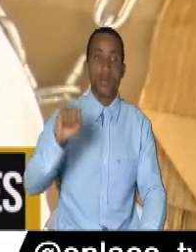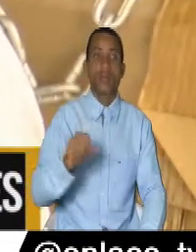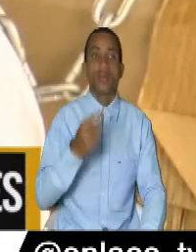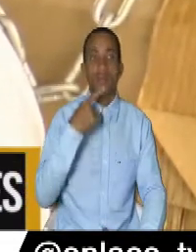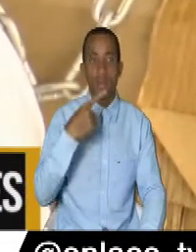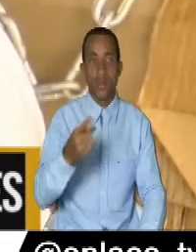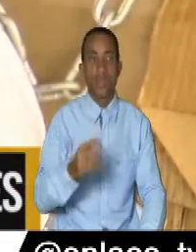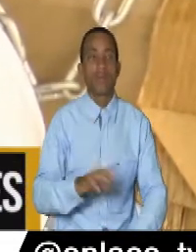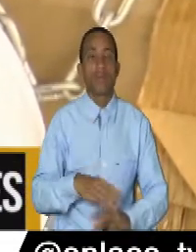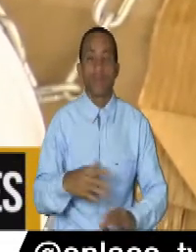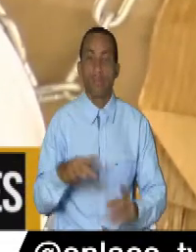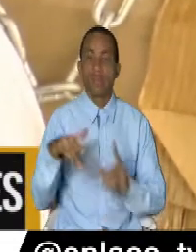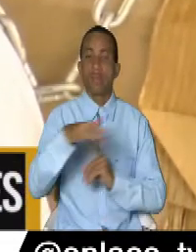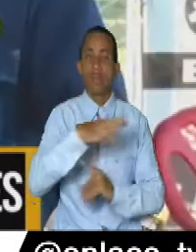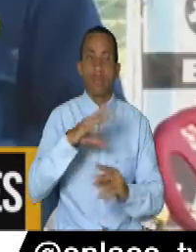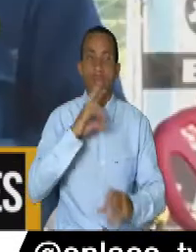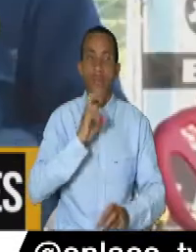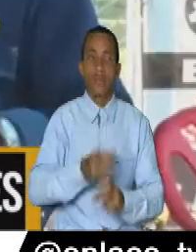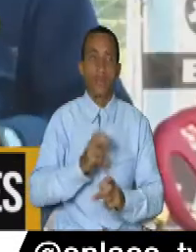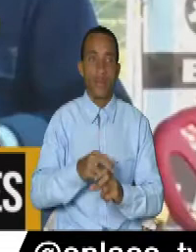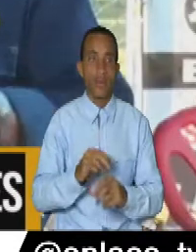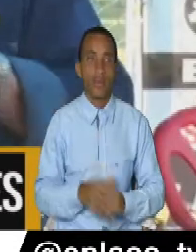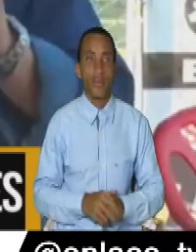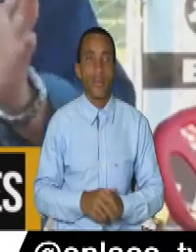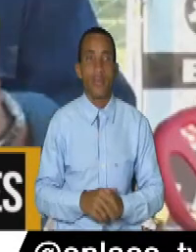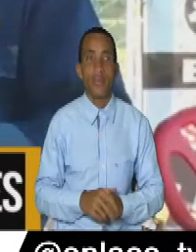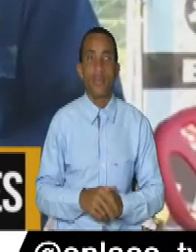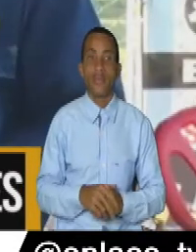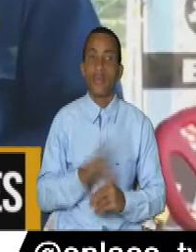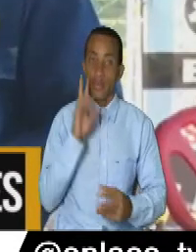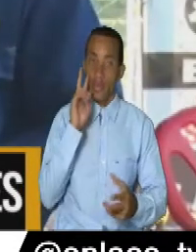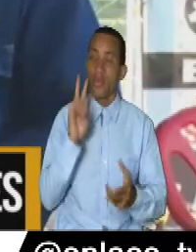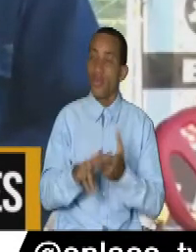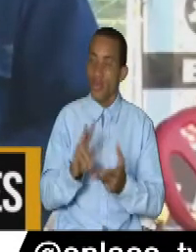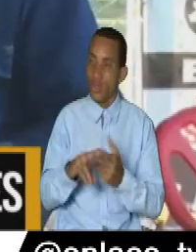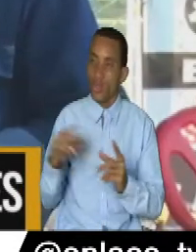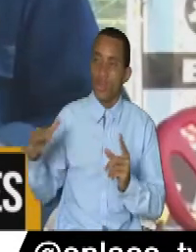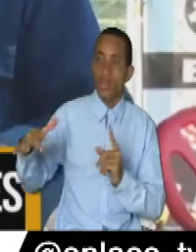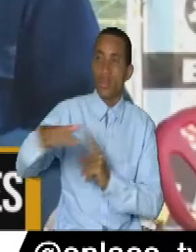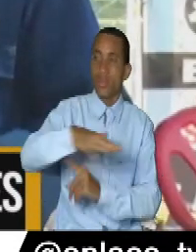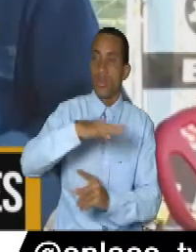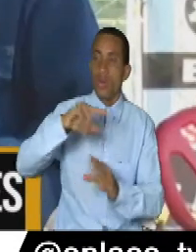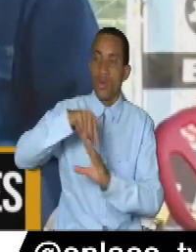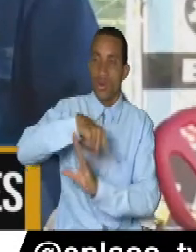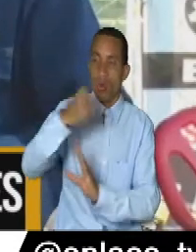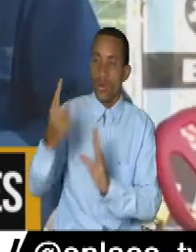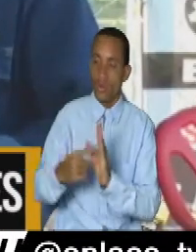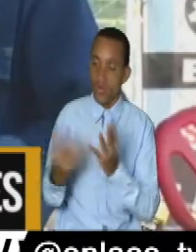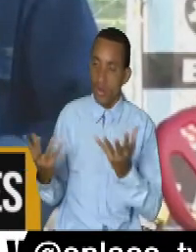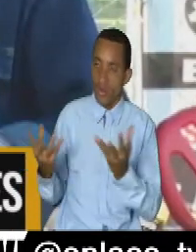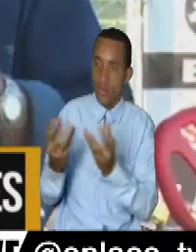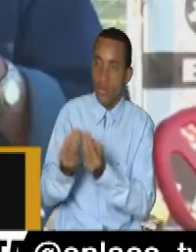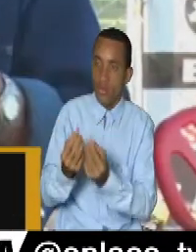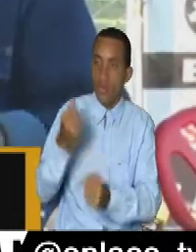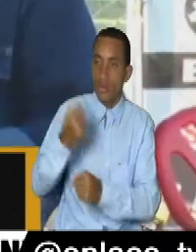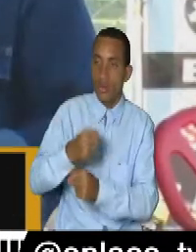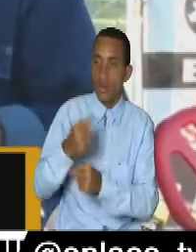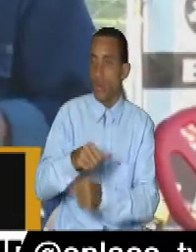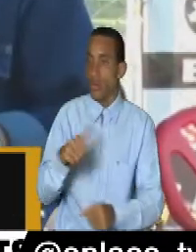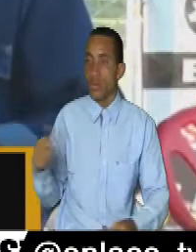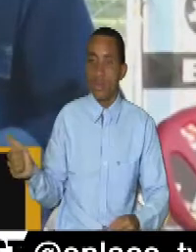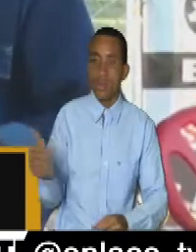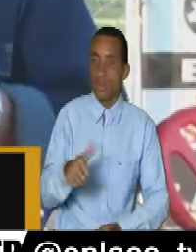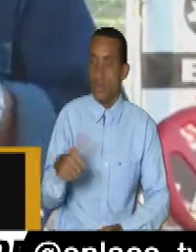una penosa situación. Mencionaba que hemos conocido toda la situación del grupo de los compañeros temporales y su lucha, lo que